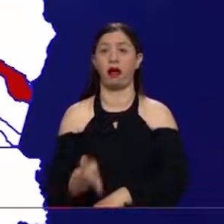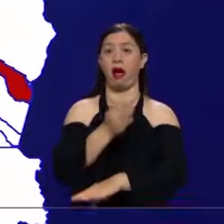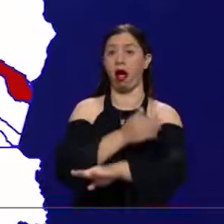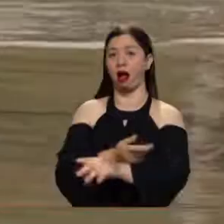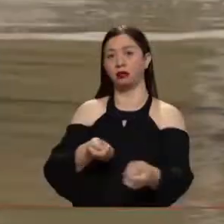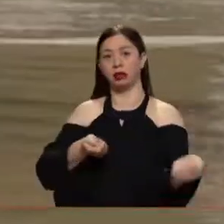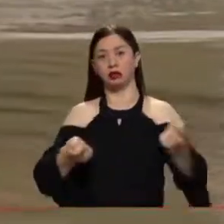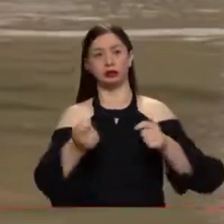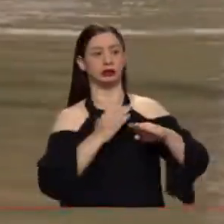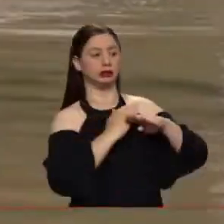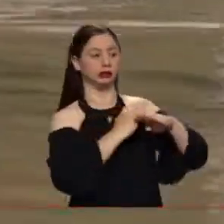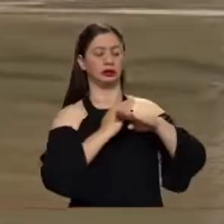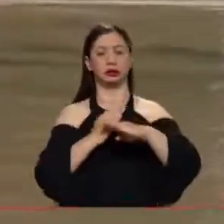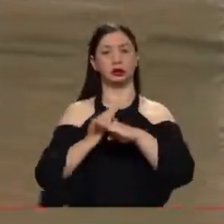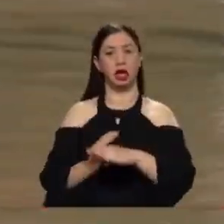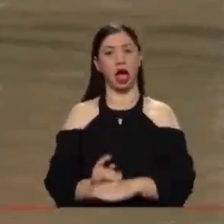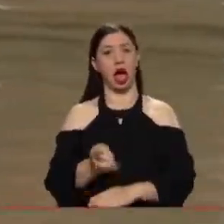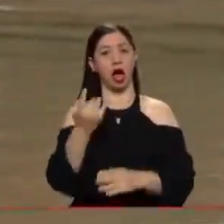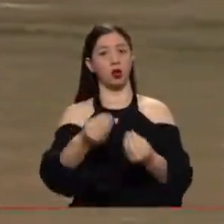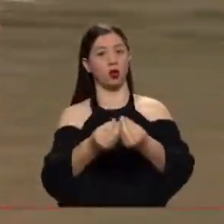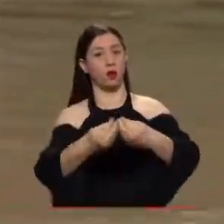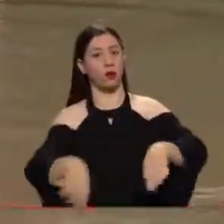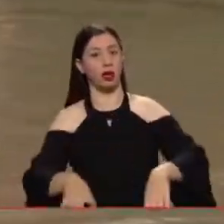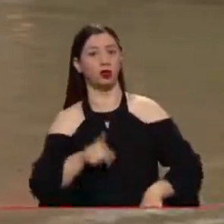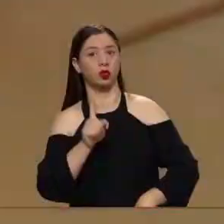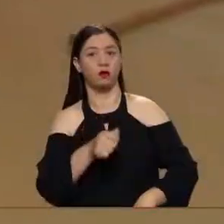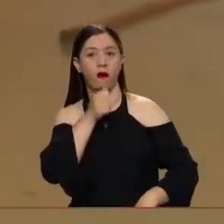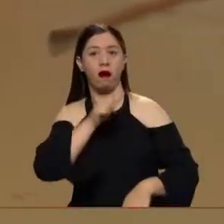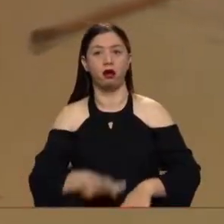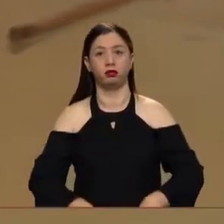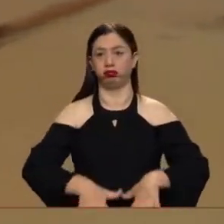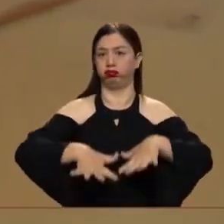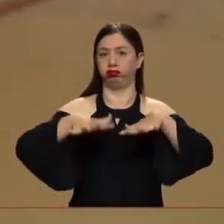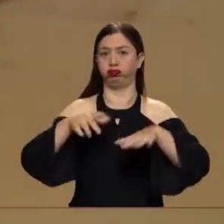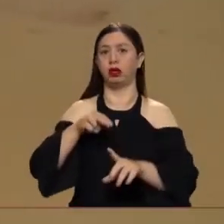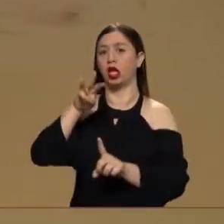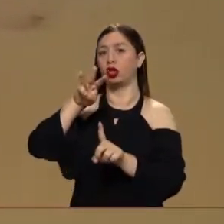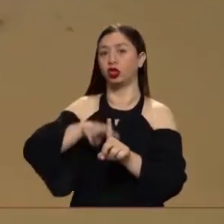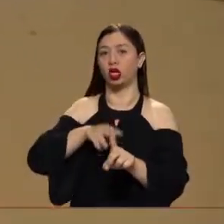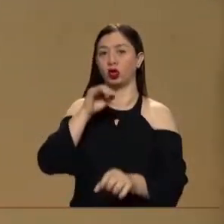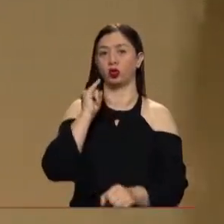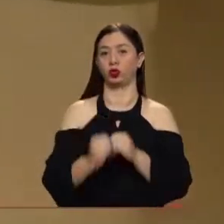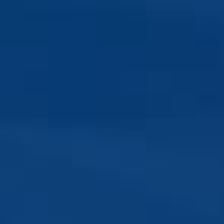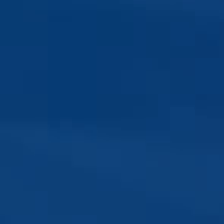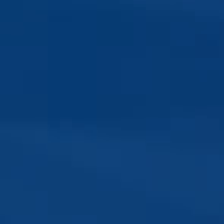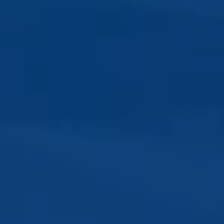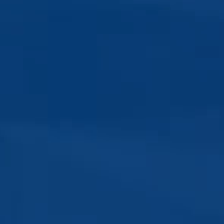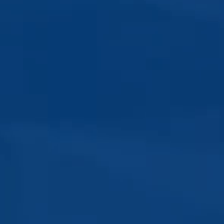preventivas para evitar pérdidas que lamentar por las precipitaciones el último trimestre del año.